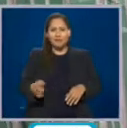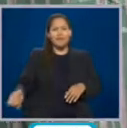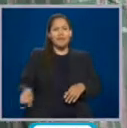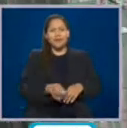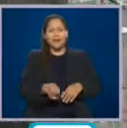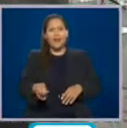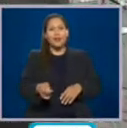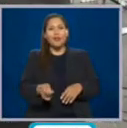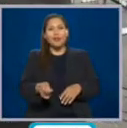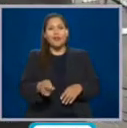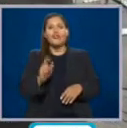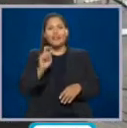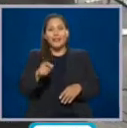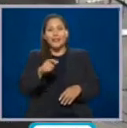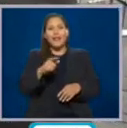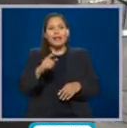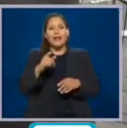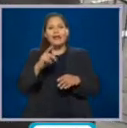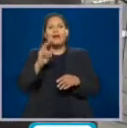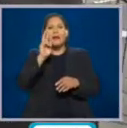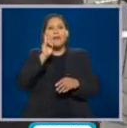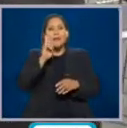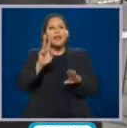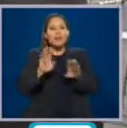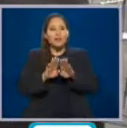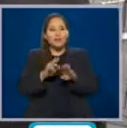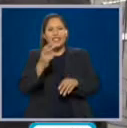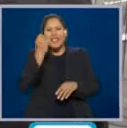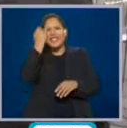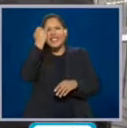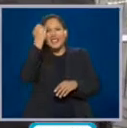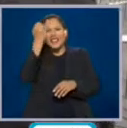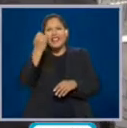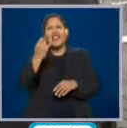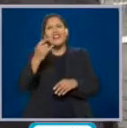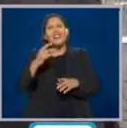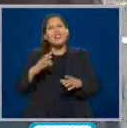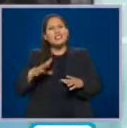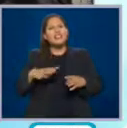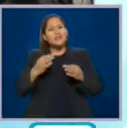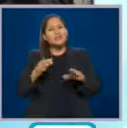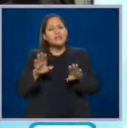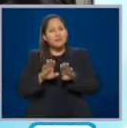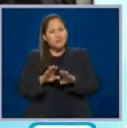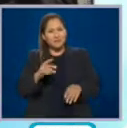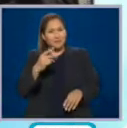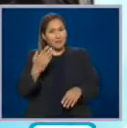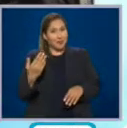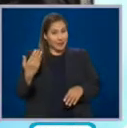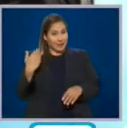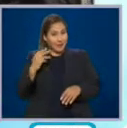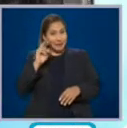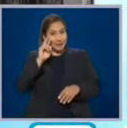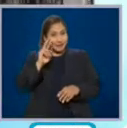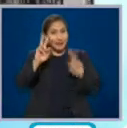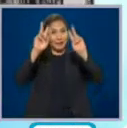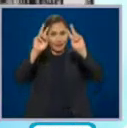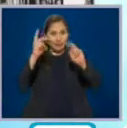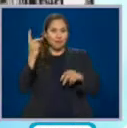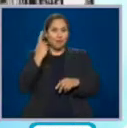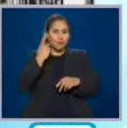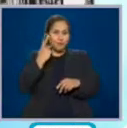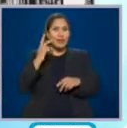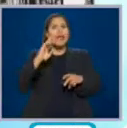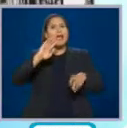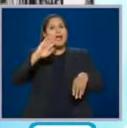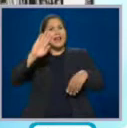visual. Wow. ¿Cómo nace esta idea? Porque ahora últimamente hemos visto, sí, en la política, sí, en el